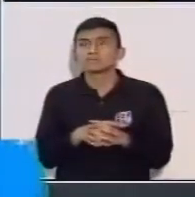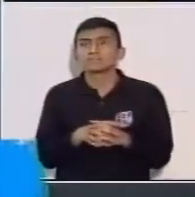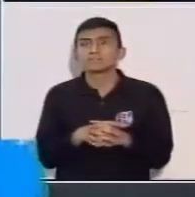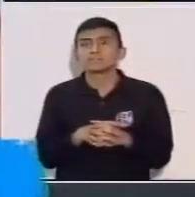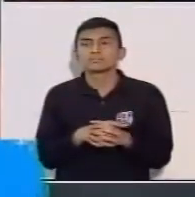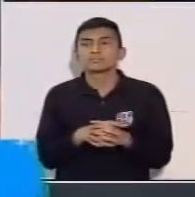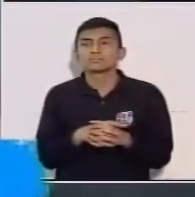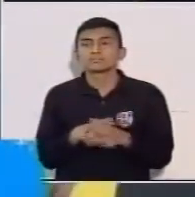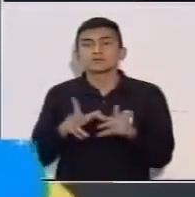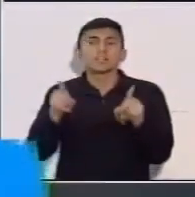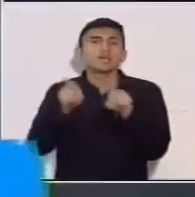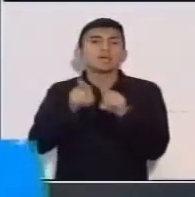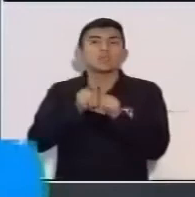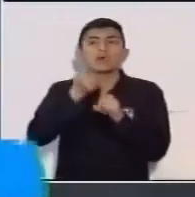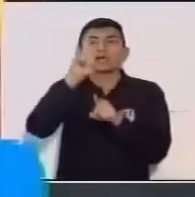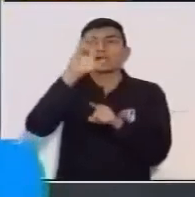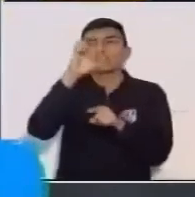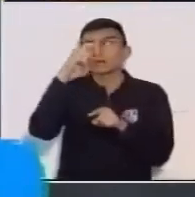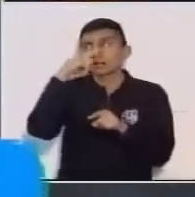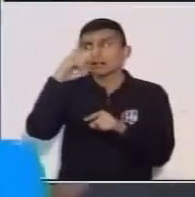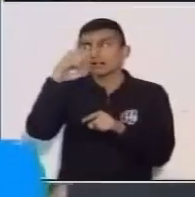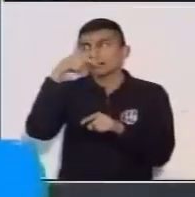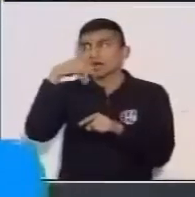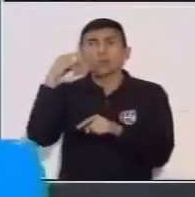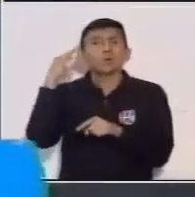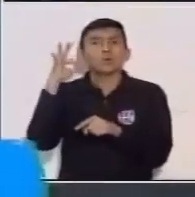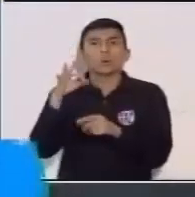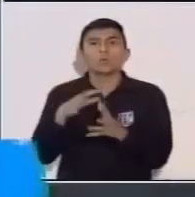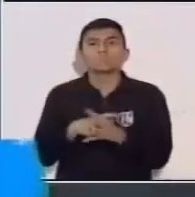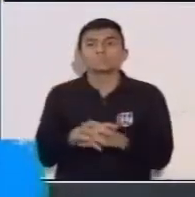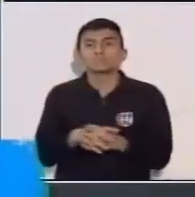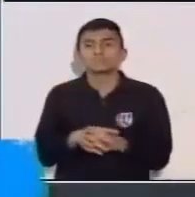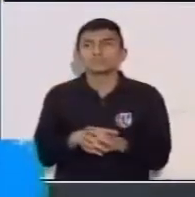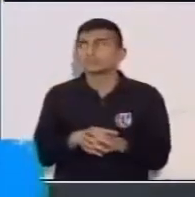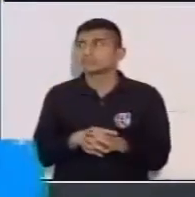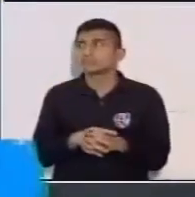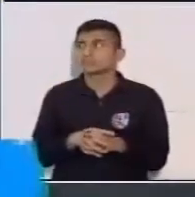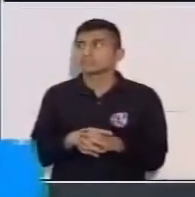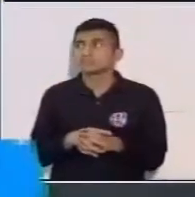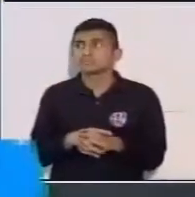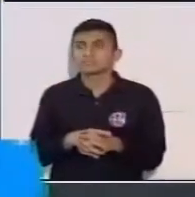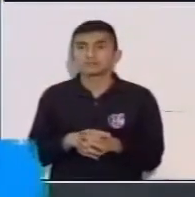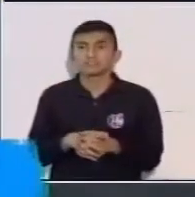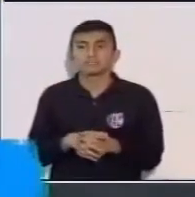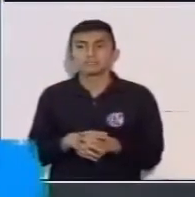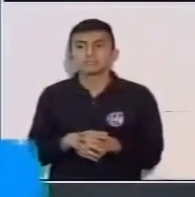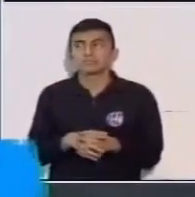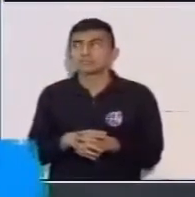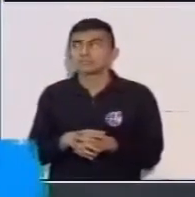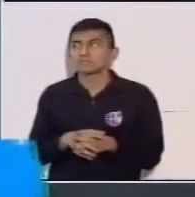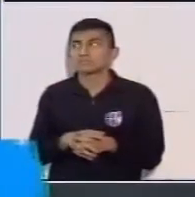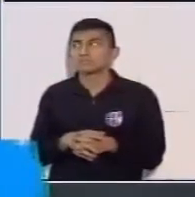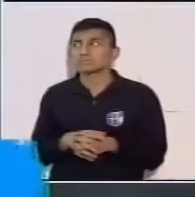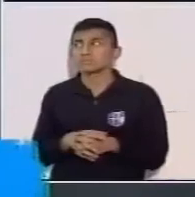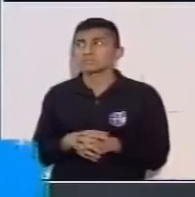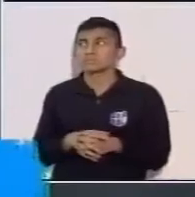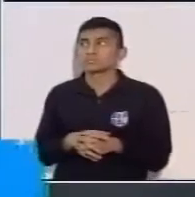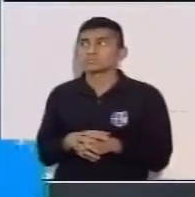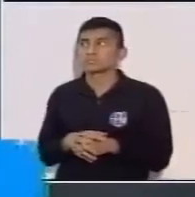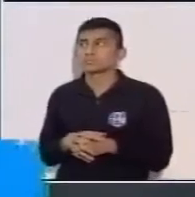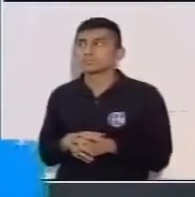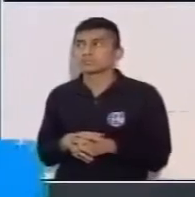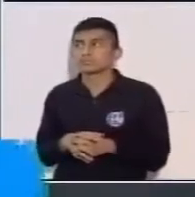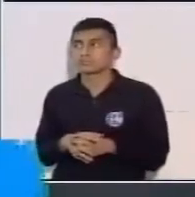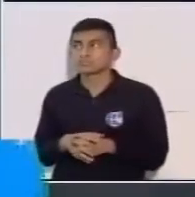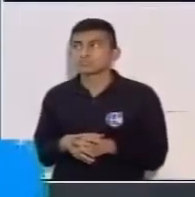va a ser un rectángulo. Entonces le voy a colocar simplemente base por altura. Entonces cada una las puedo